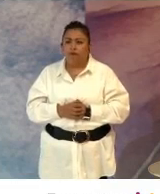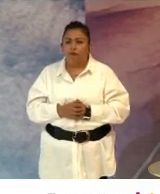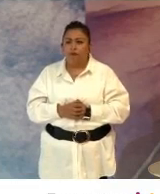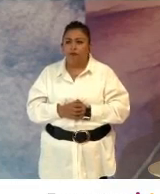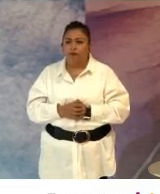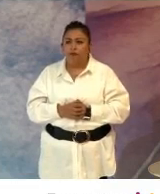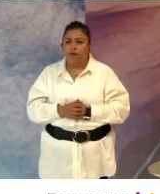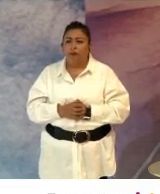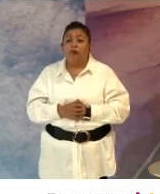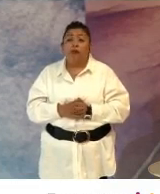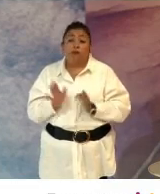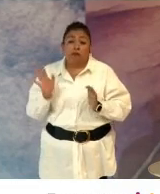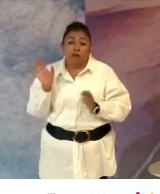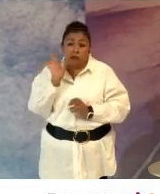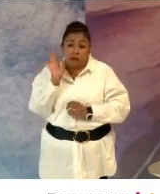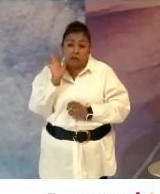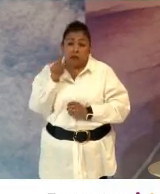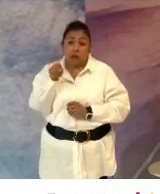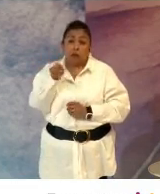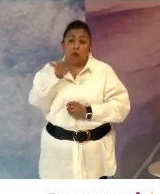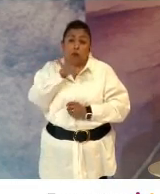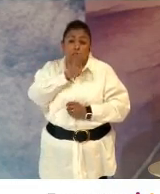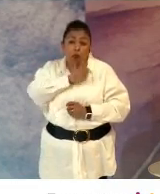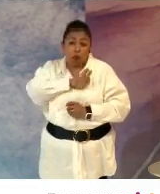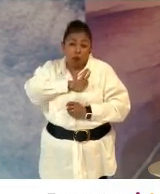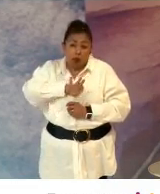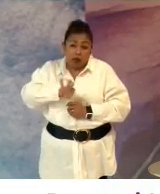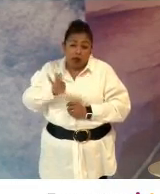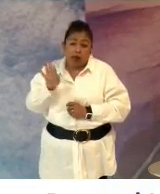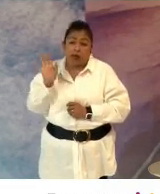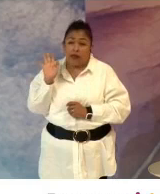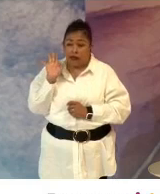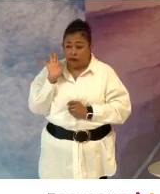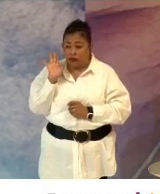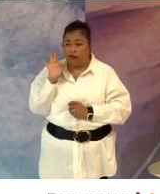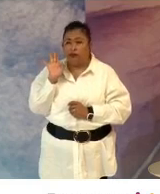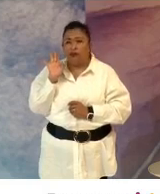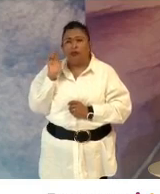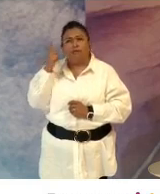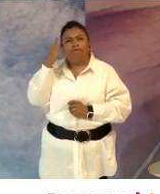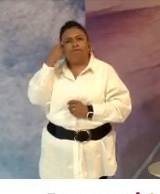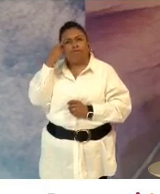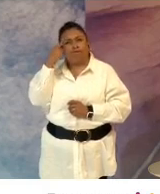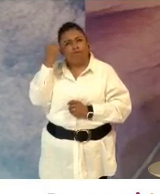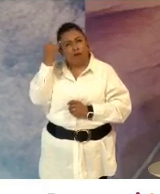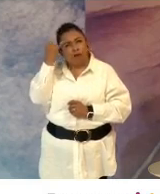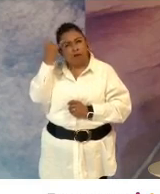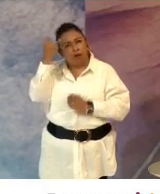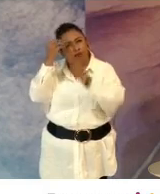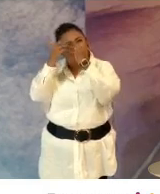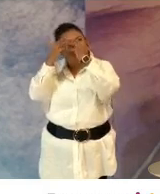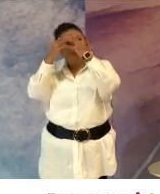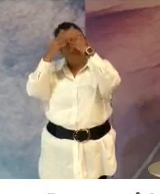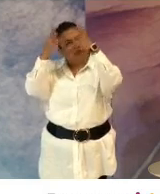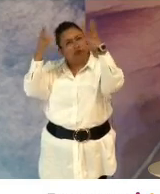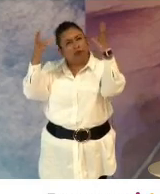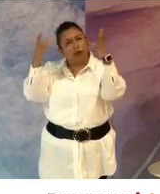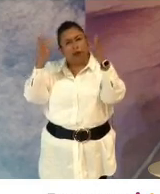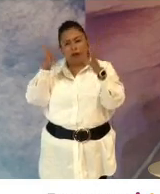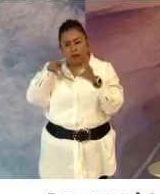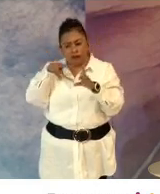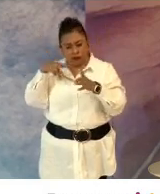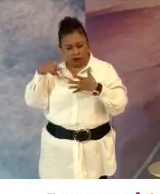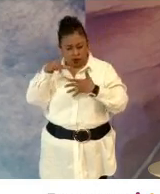see Latin America starting in this change pintar una of the imagen social de cómo ves a Latinoamérica